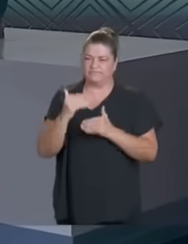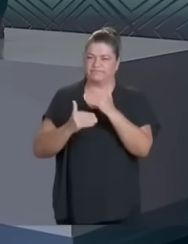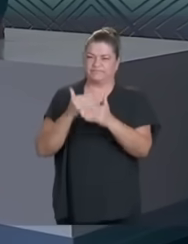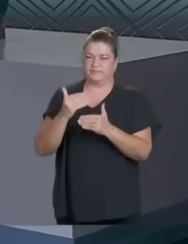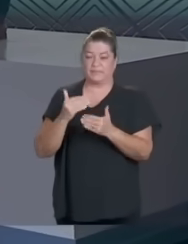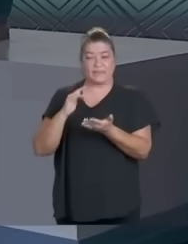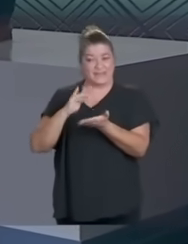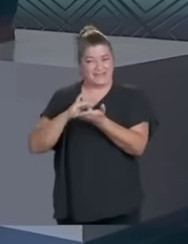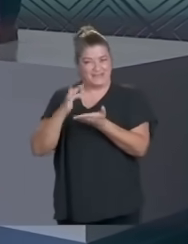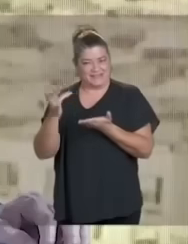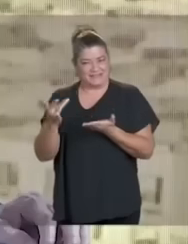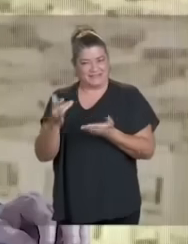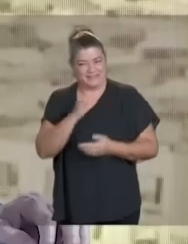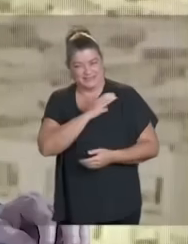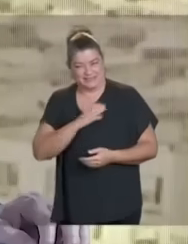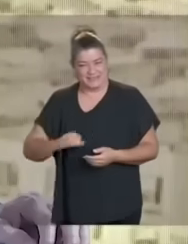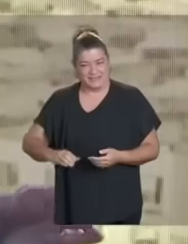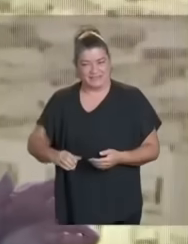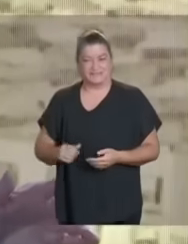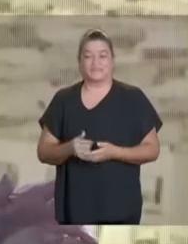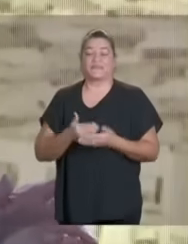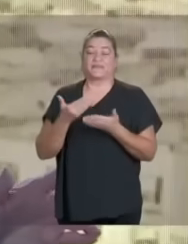a presentarles ahora